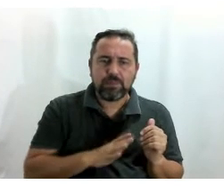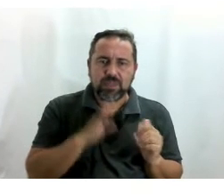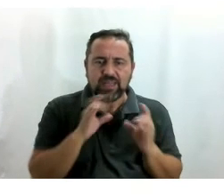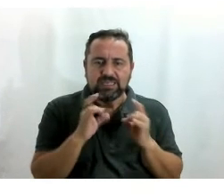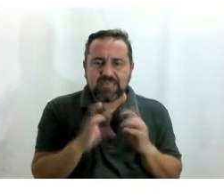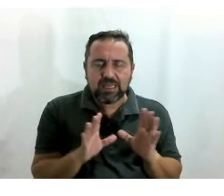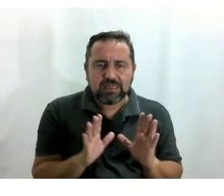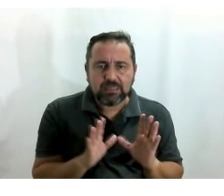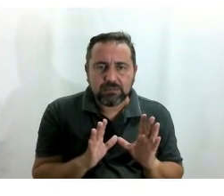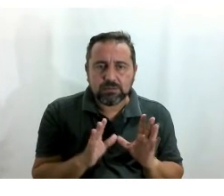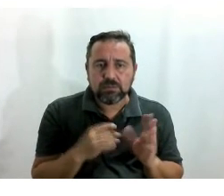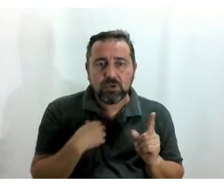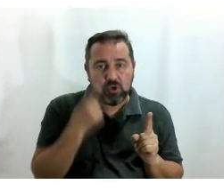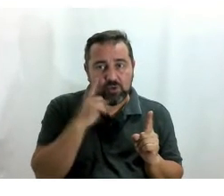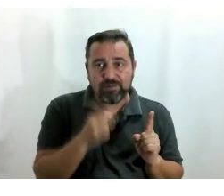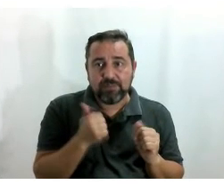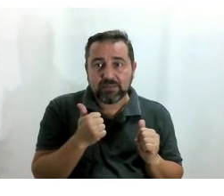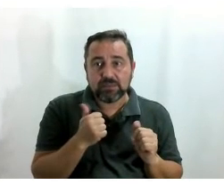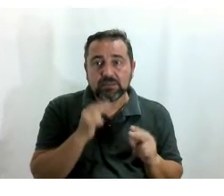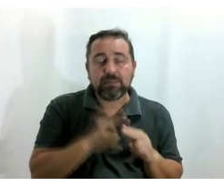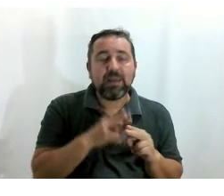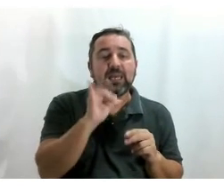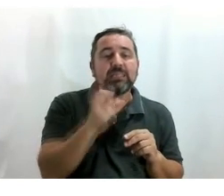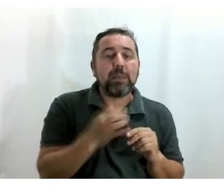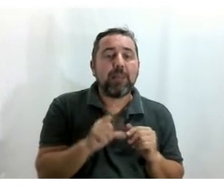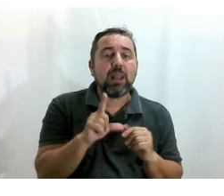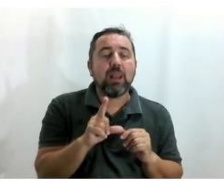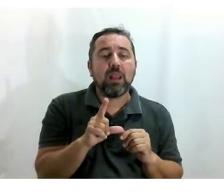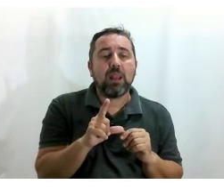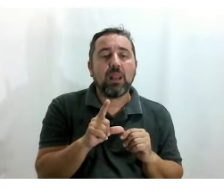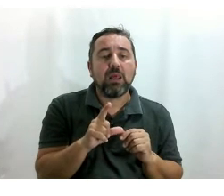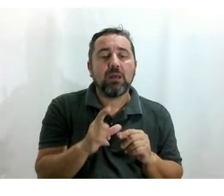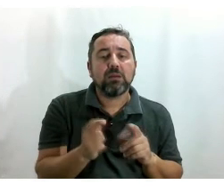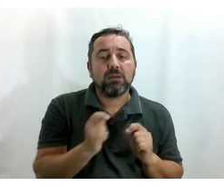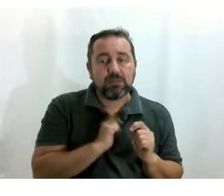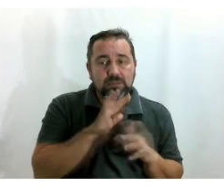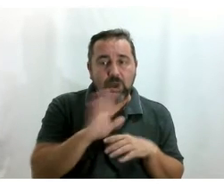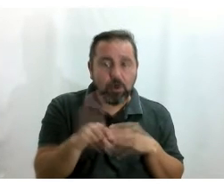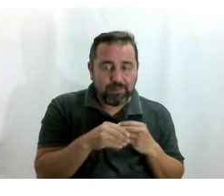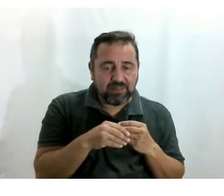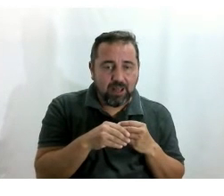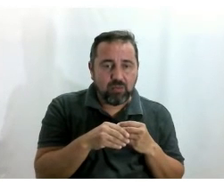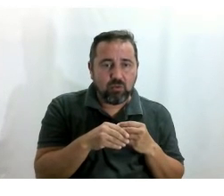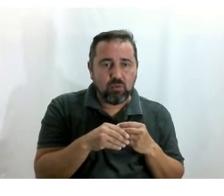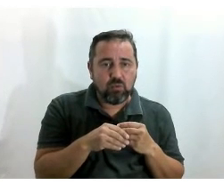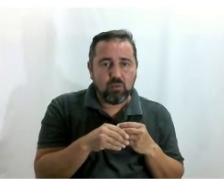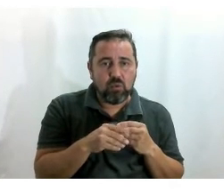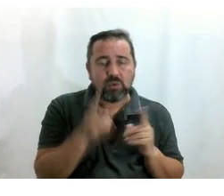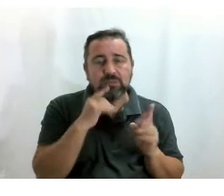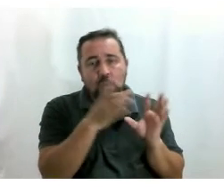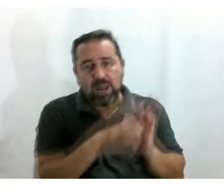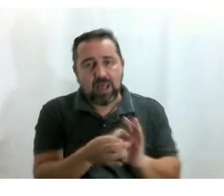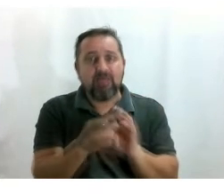chat no veo más que Isabel nos ha facilitado, ha complementado con un enlace